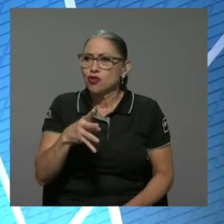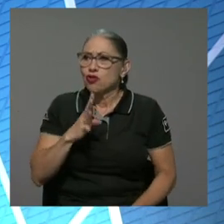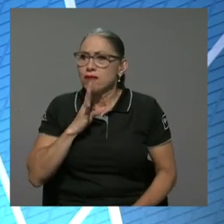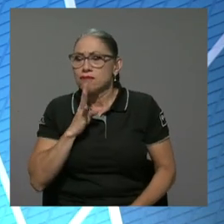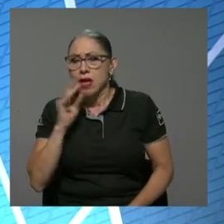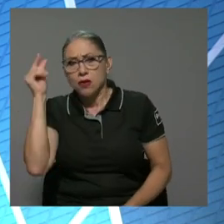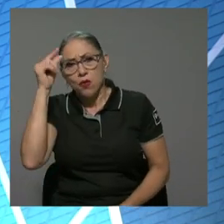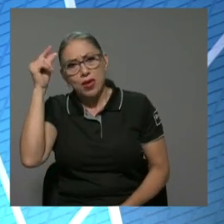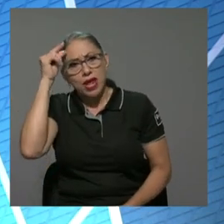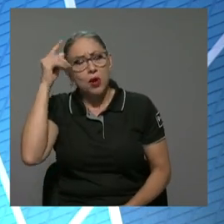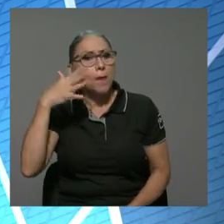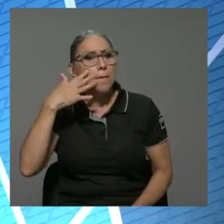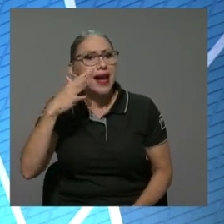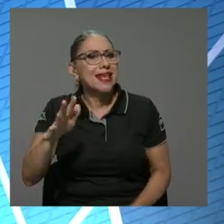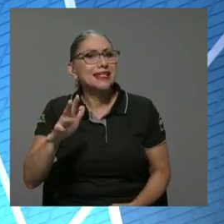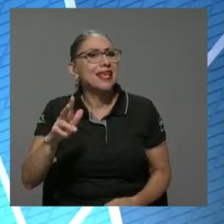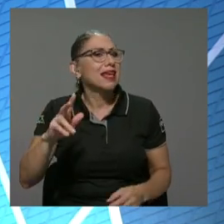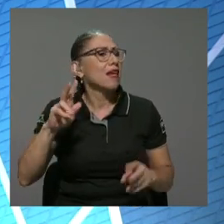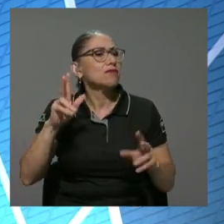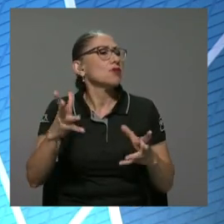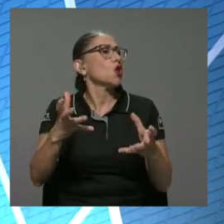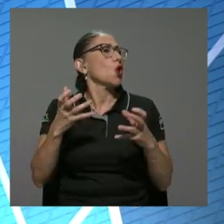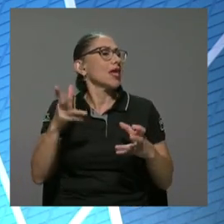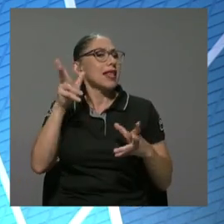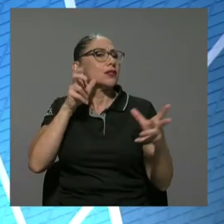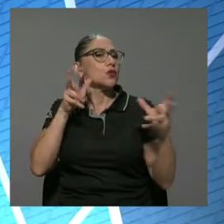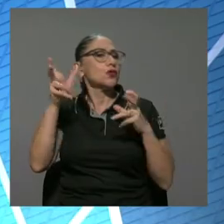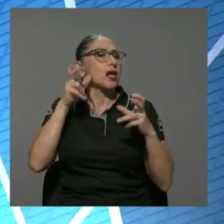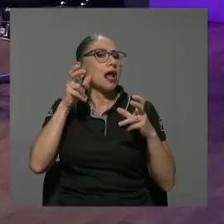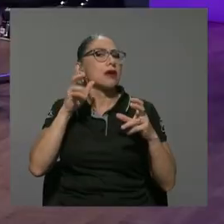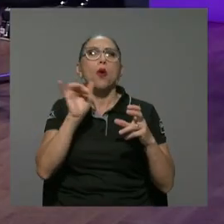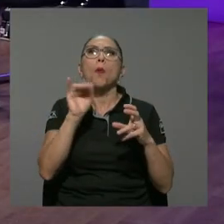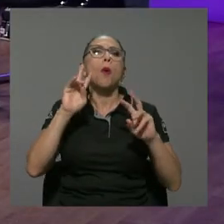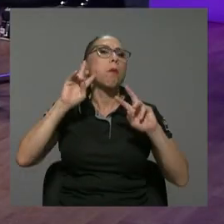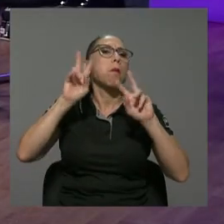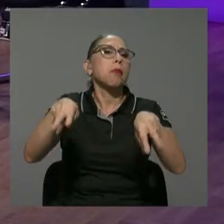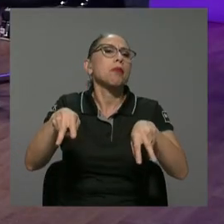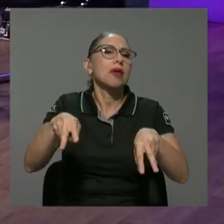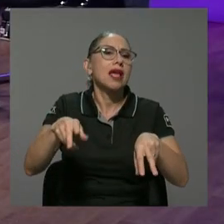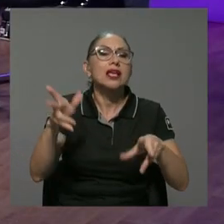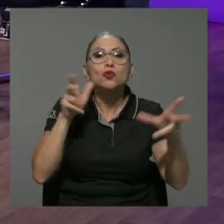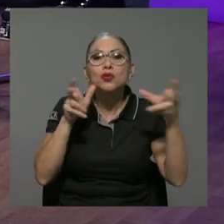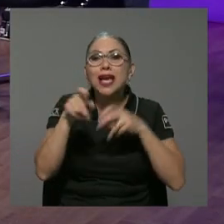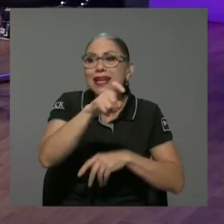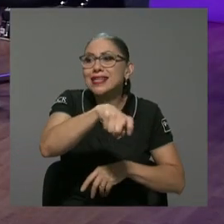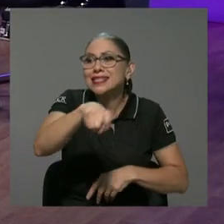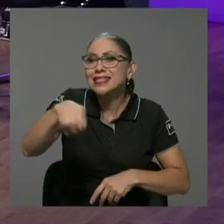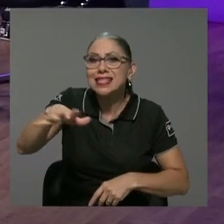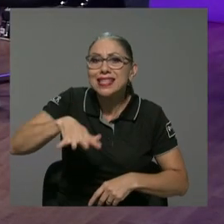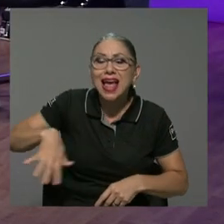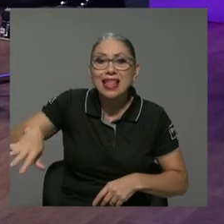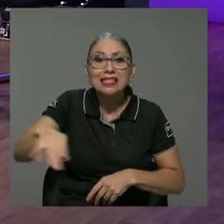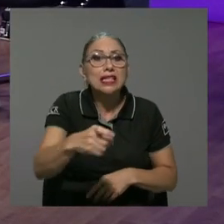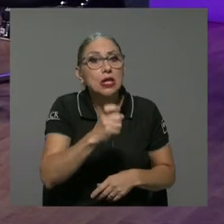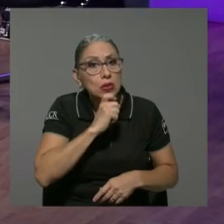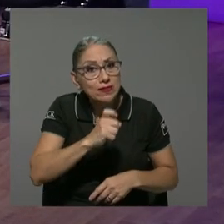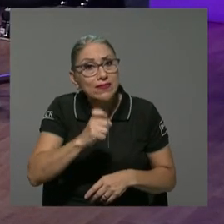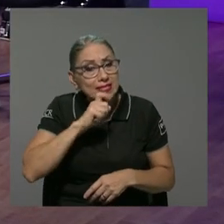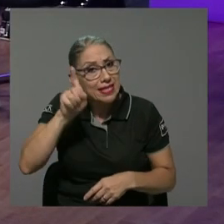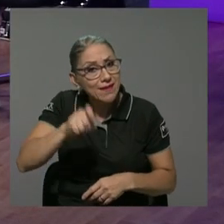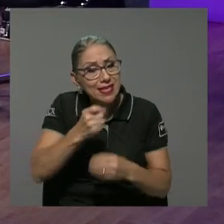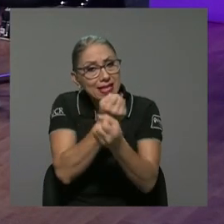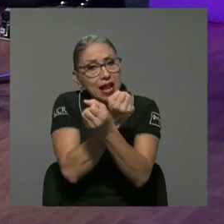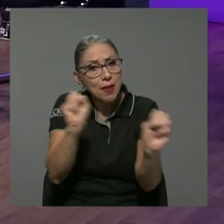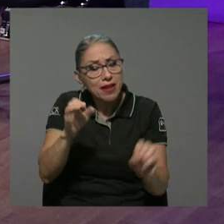una voluntad de escuchar las necesidades y de lo crítico que es salvar el futuro, literalmente. Es que lo que le ha redituado